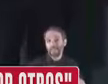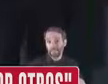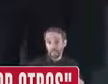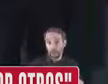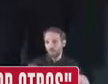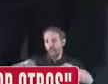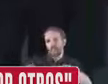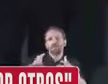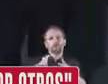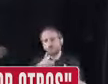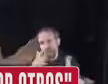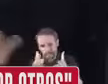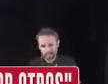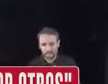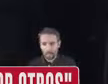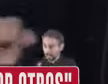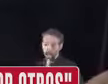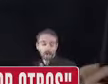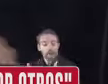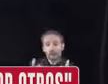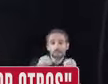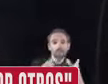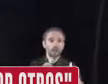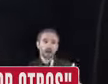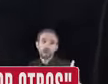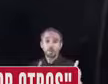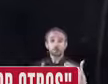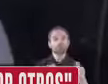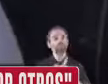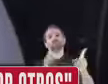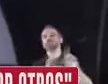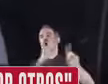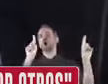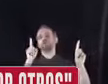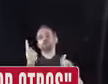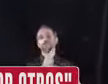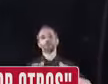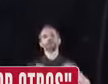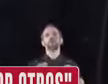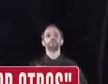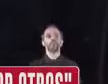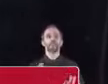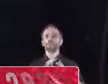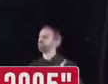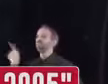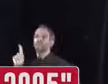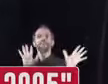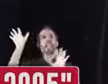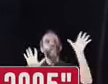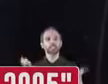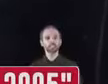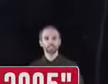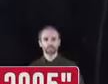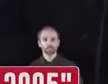el mismo tiempo aprontaba muchisimos jugadita una jugadita acá otra jugada ya no momento se suspende el partido va atajar penales